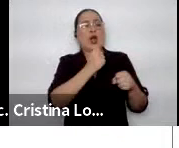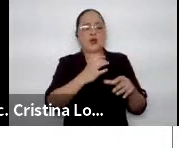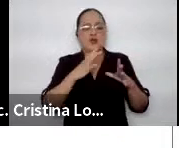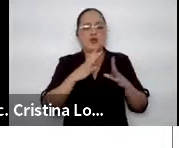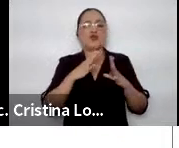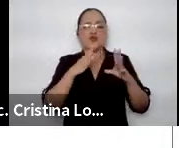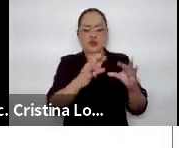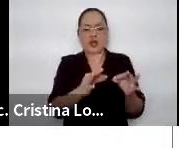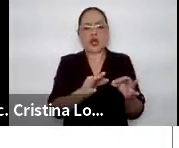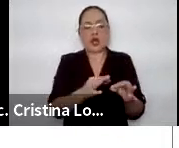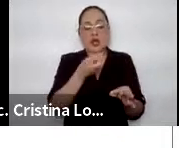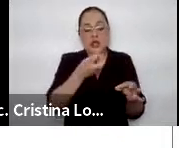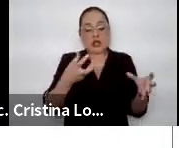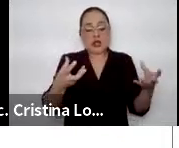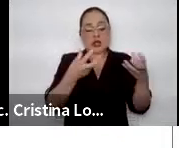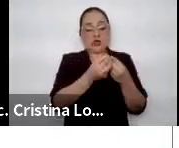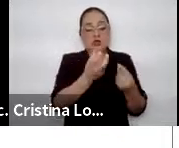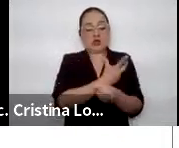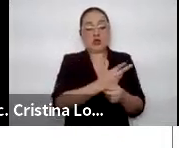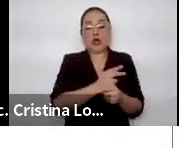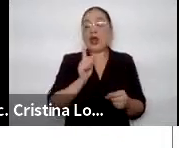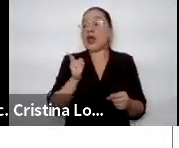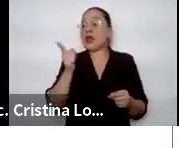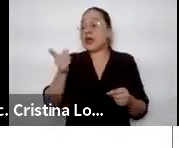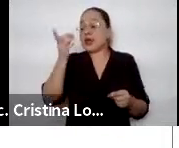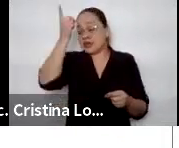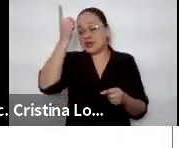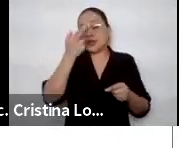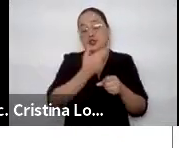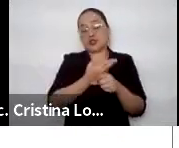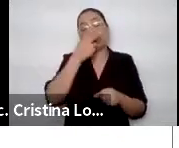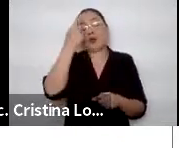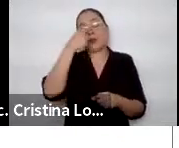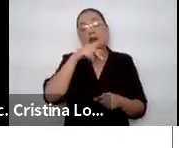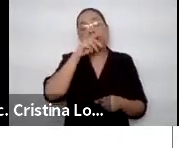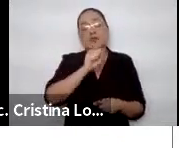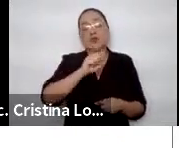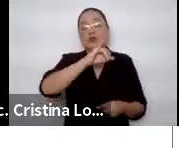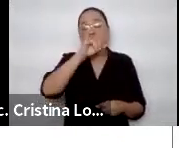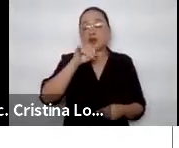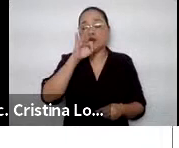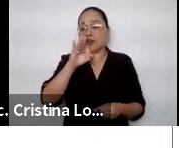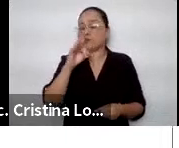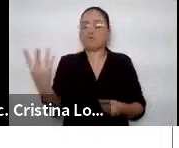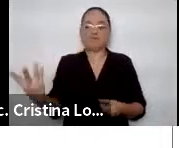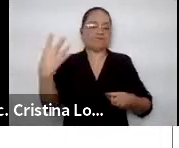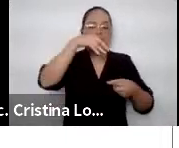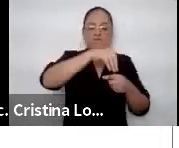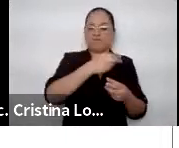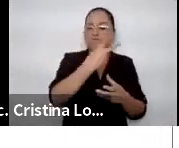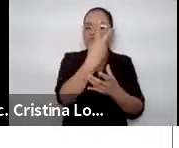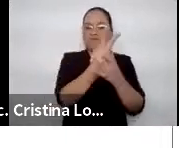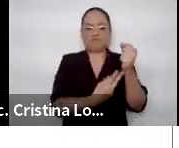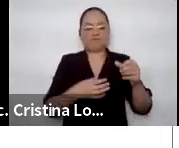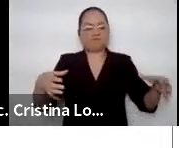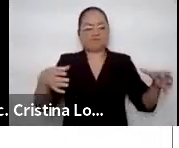coordinación absorbió a la dirección del semanario judicial y quedó dentro de un órgano